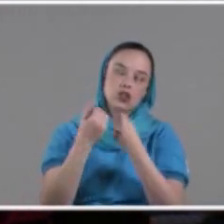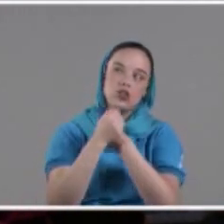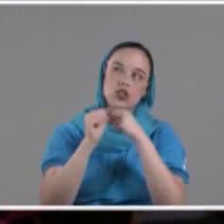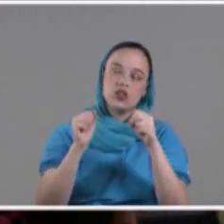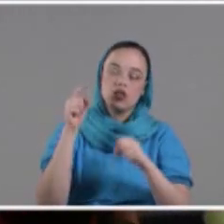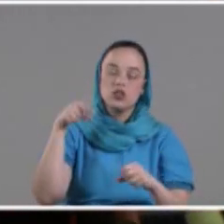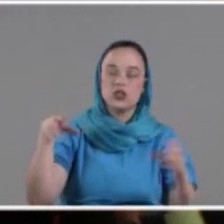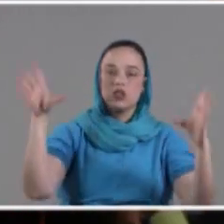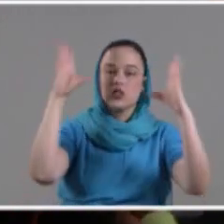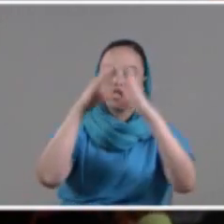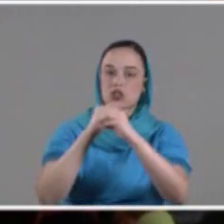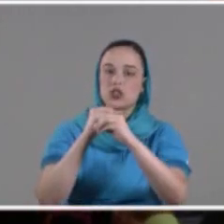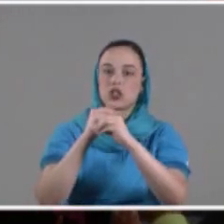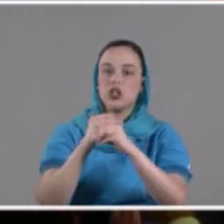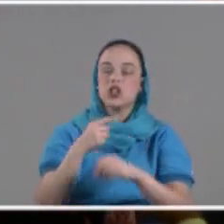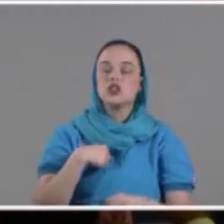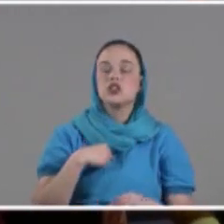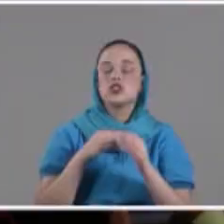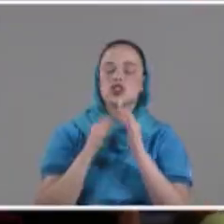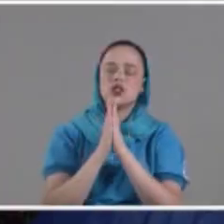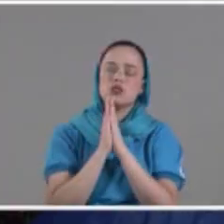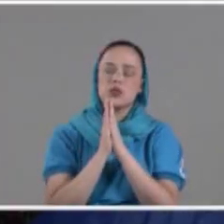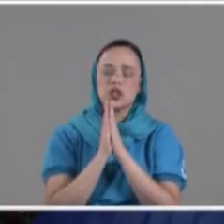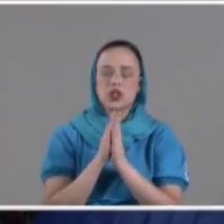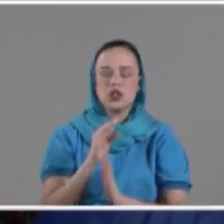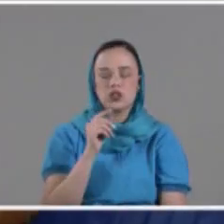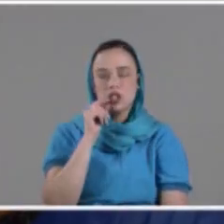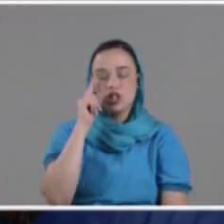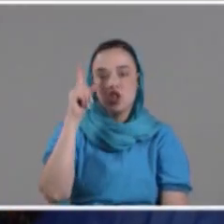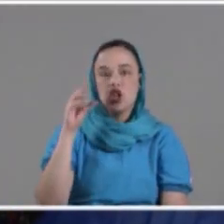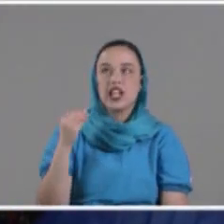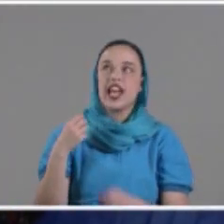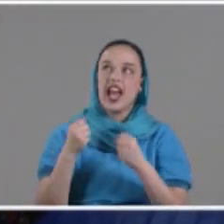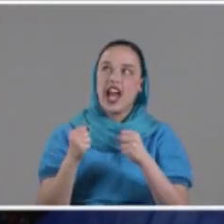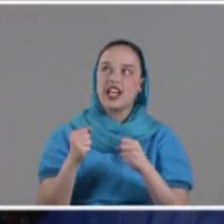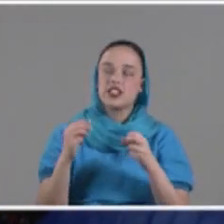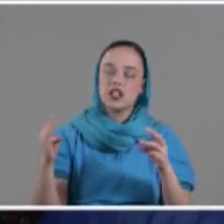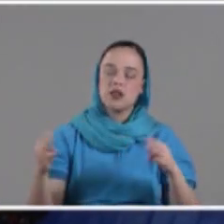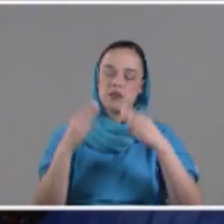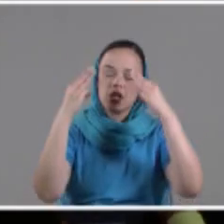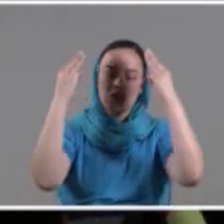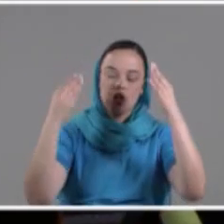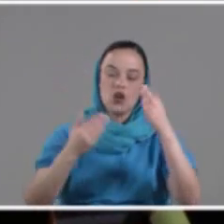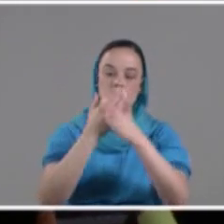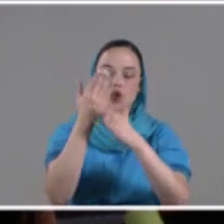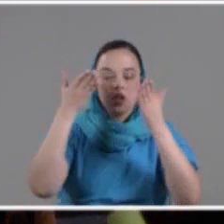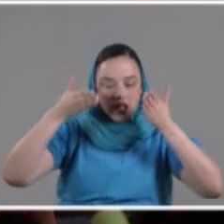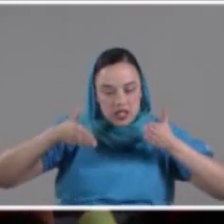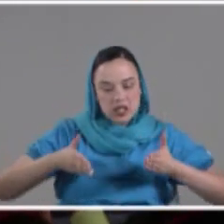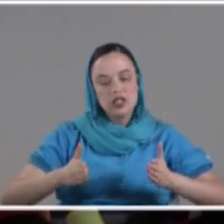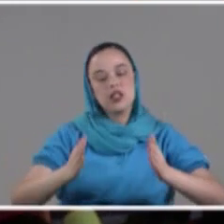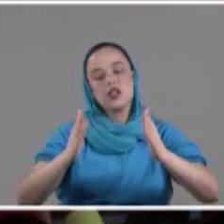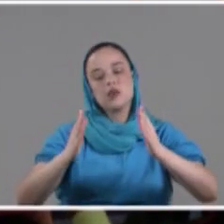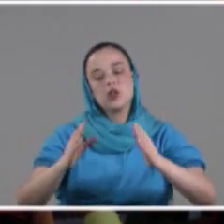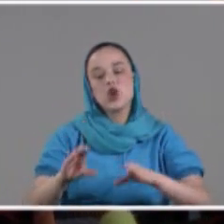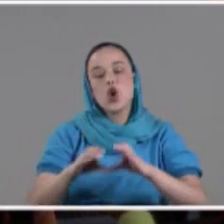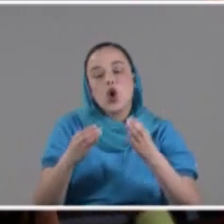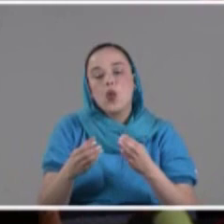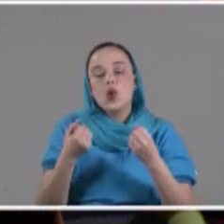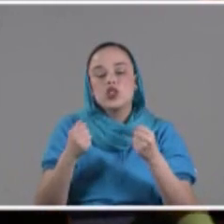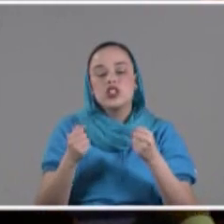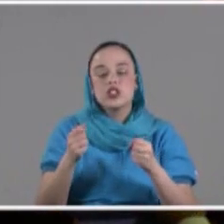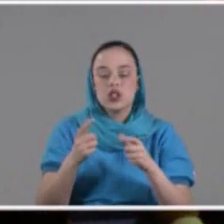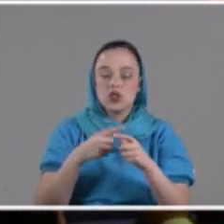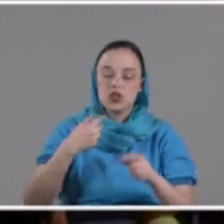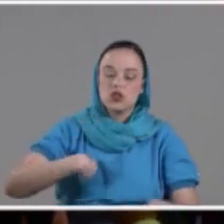esta noche Yo te ruego que tú hagas el milagro del nuevo nacimiento en ellos como lo hiciste con nosotros